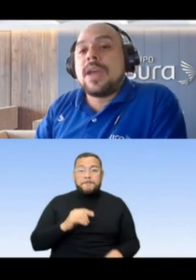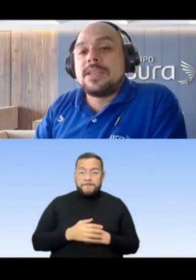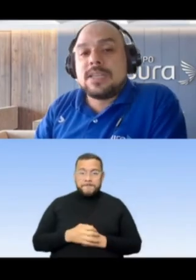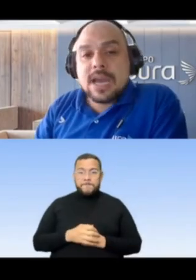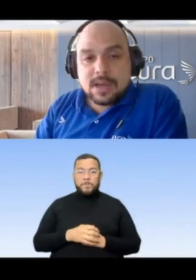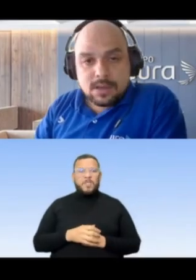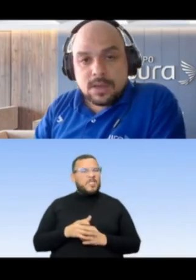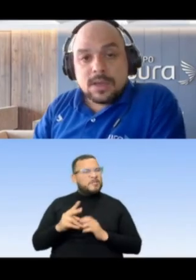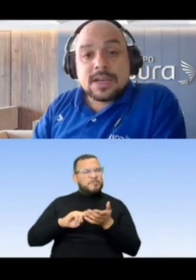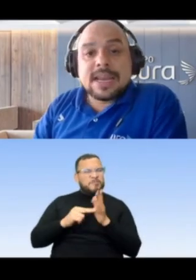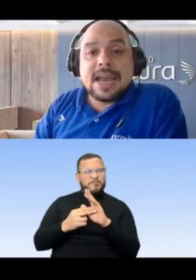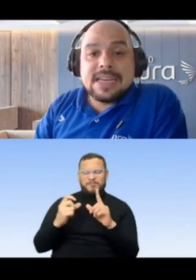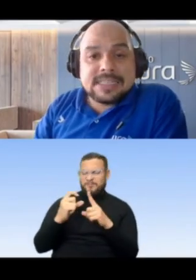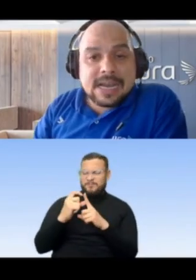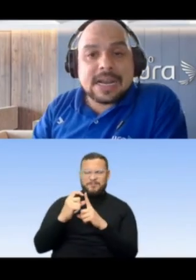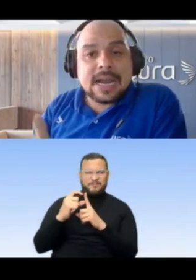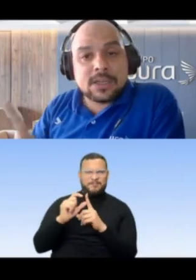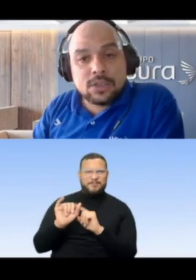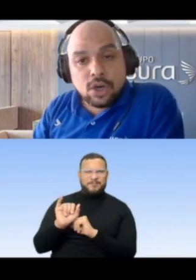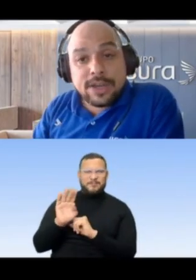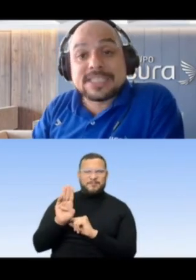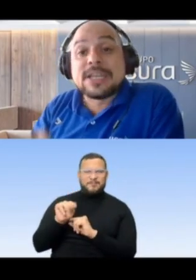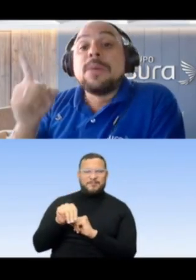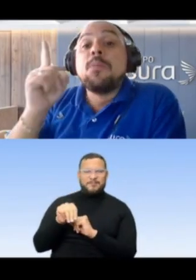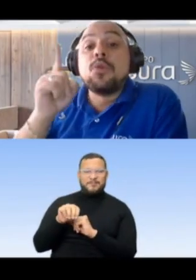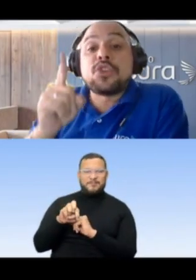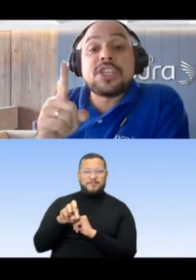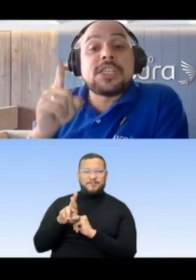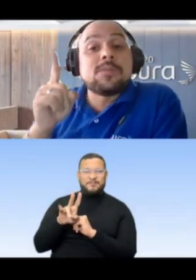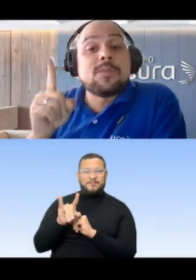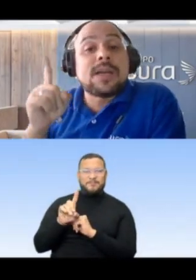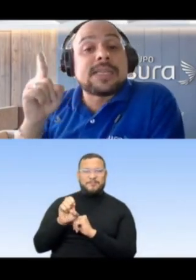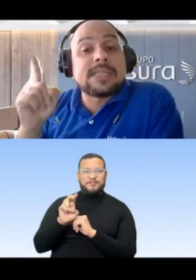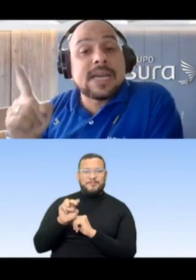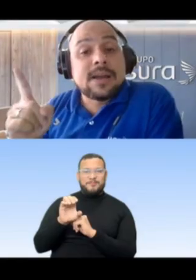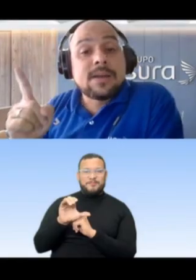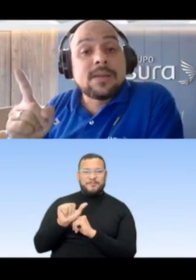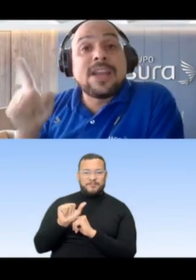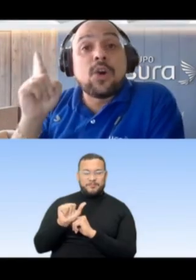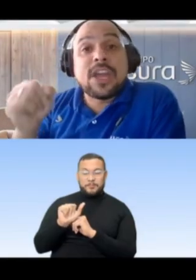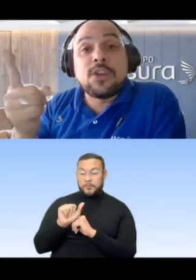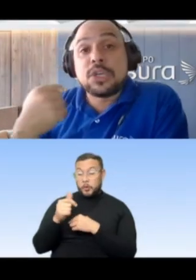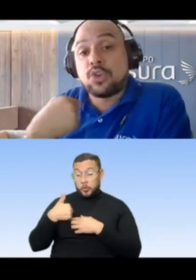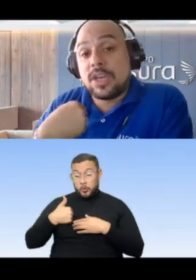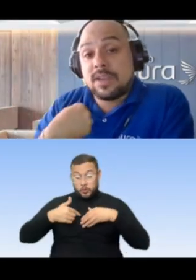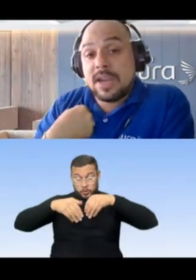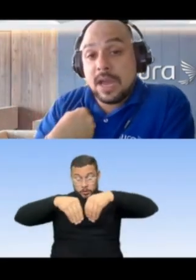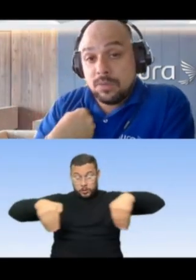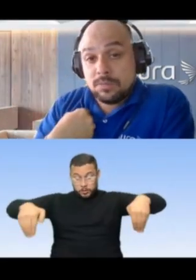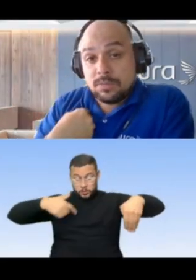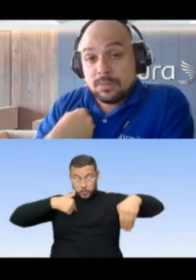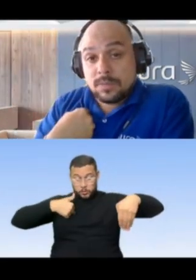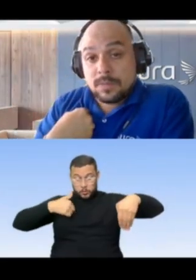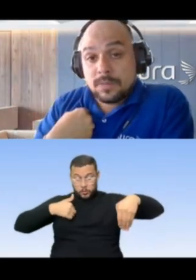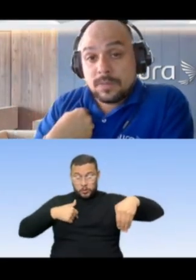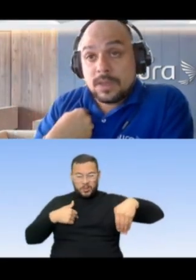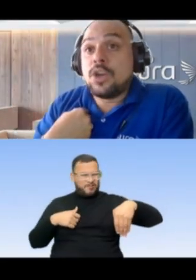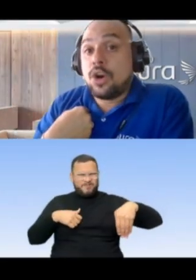la imprudencia? Realizar acciones muchísimo más allá de lo que yo estoy